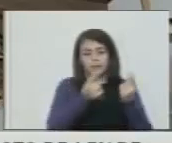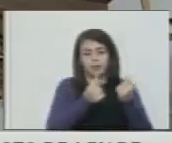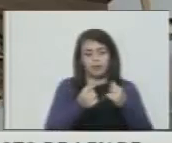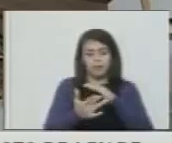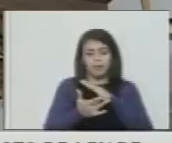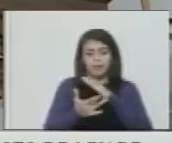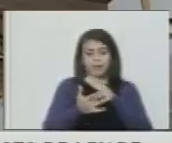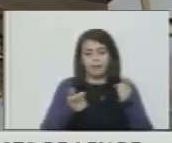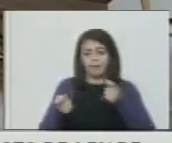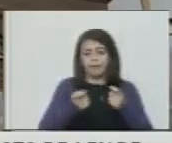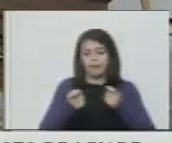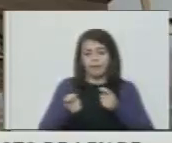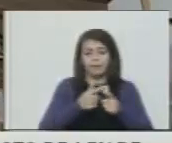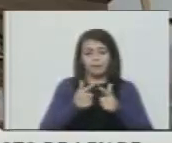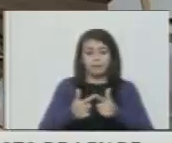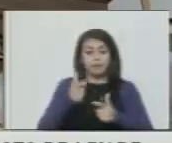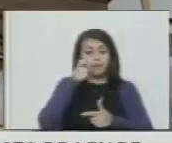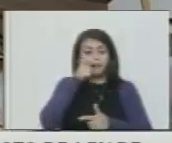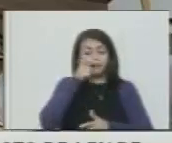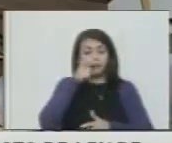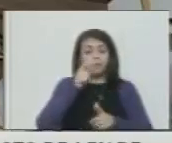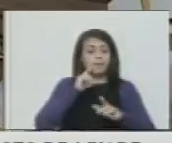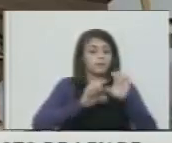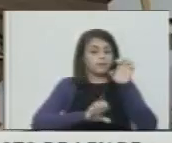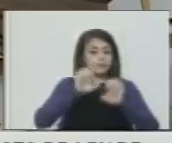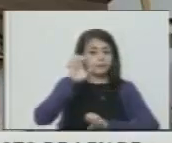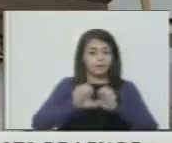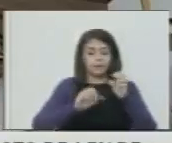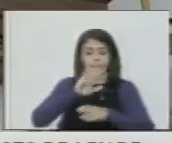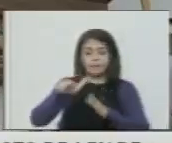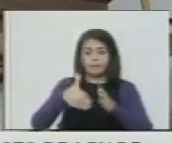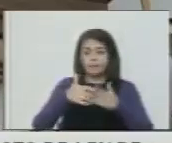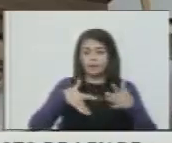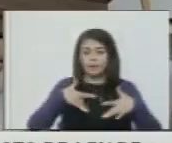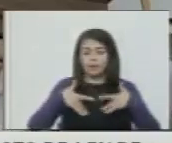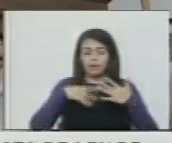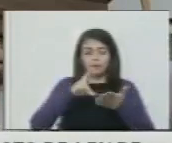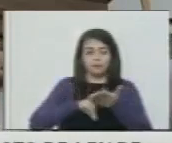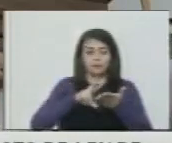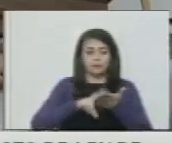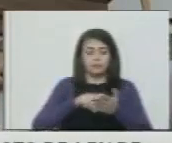y tecnológicos para el control, supervisión y fiscalización de la